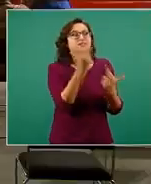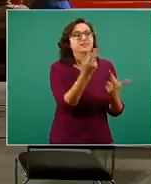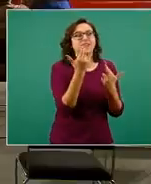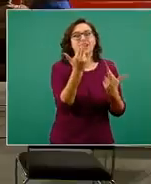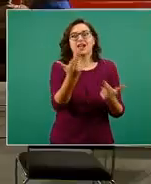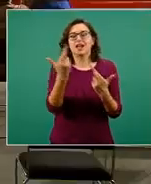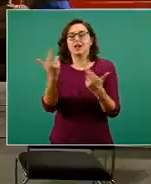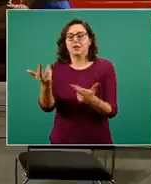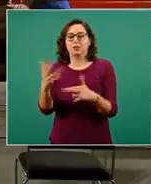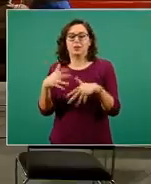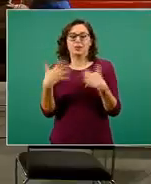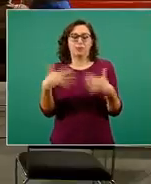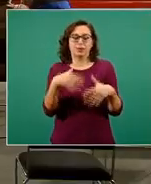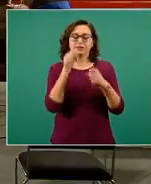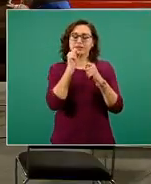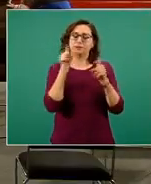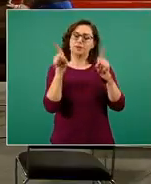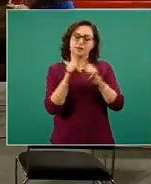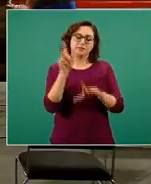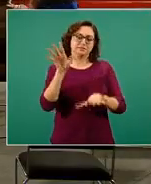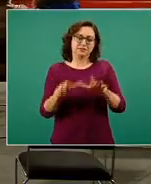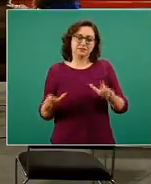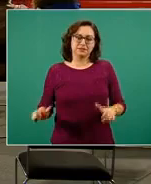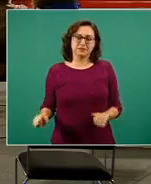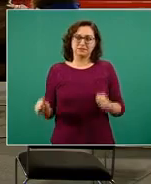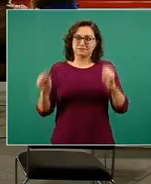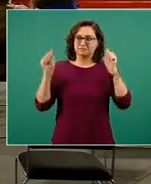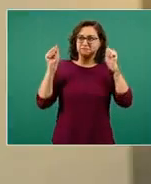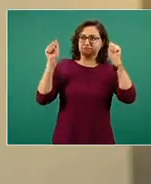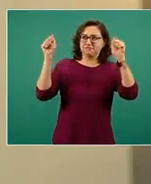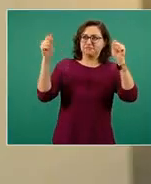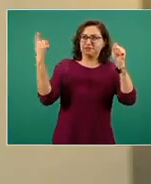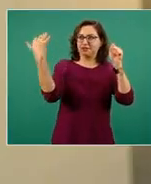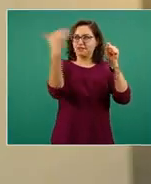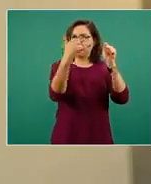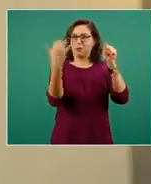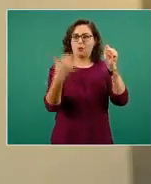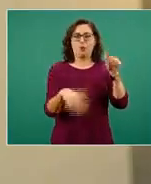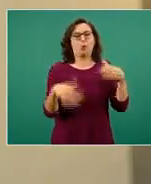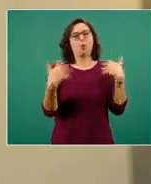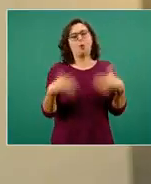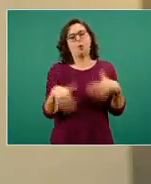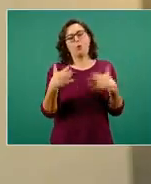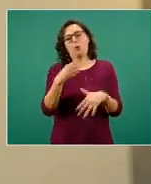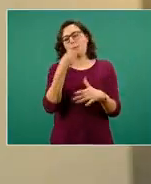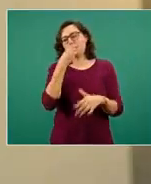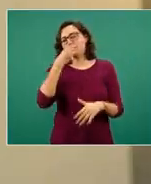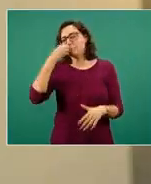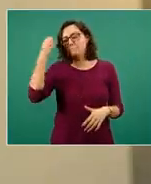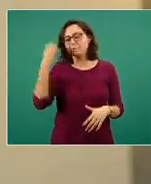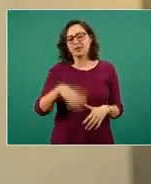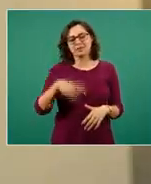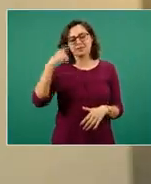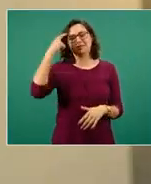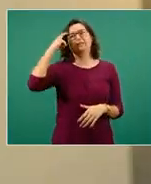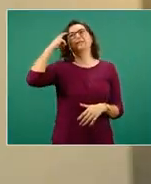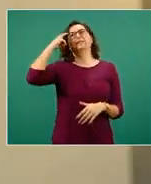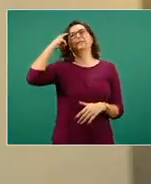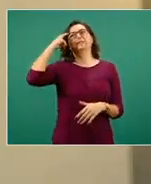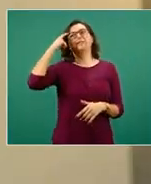y algunos carteles también que son muy importantes. Entonces esto pues cambia la lógica de la